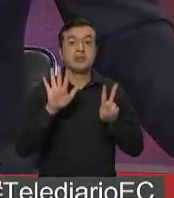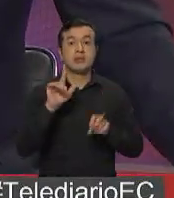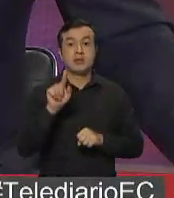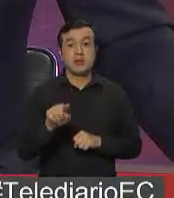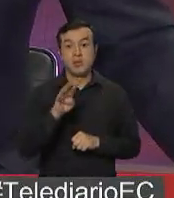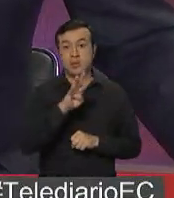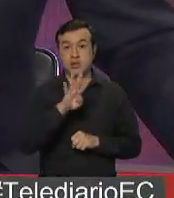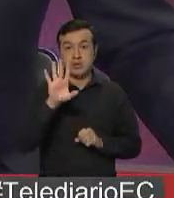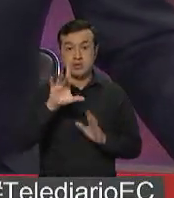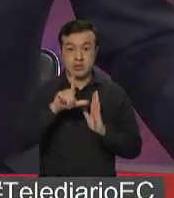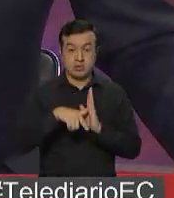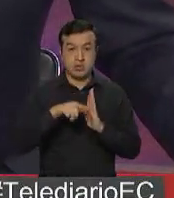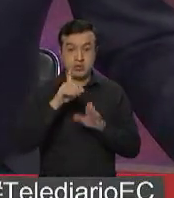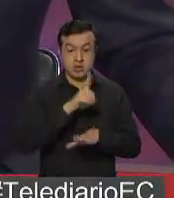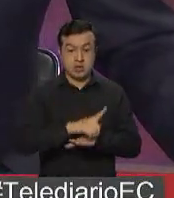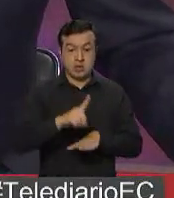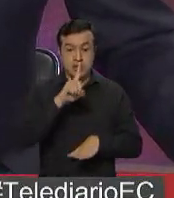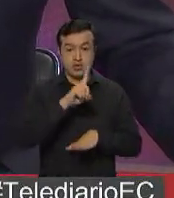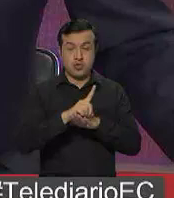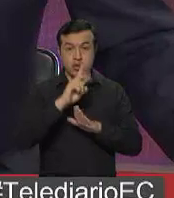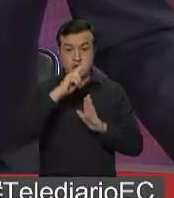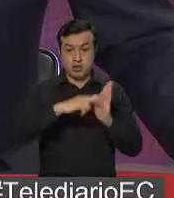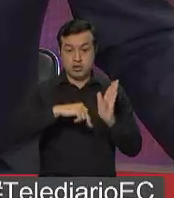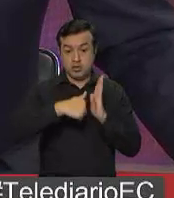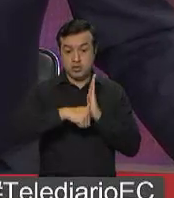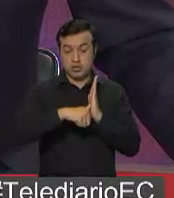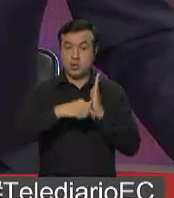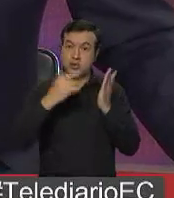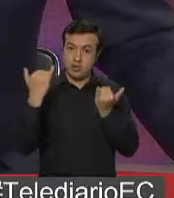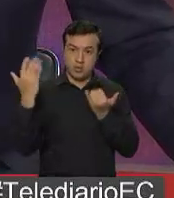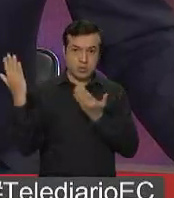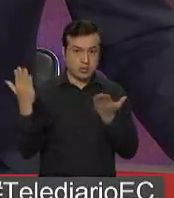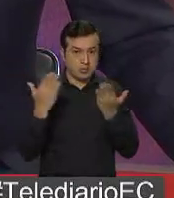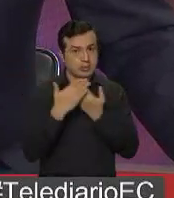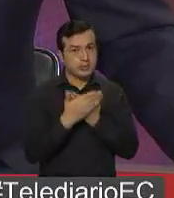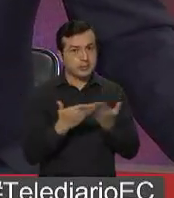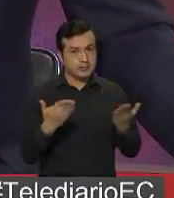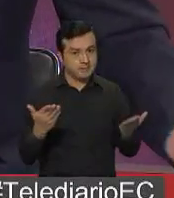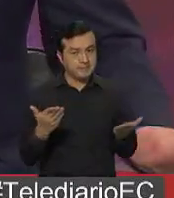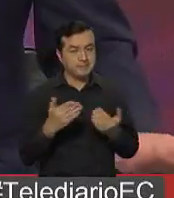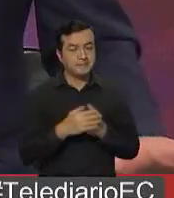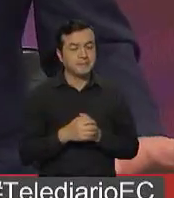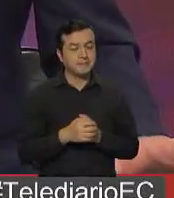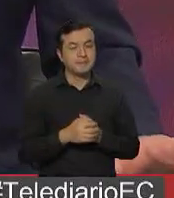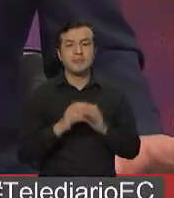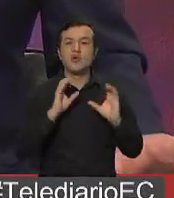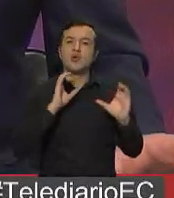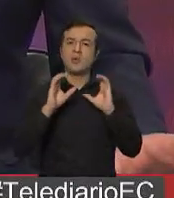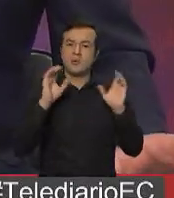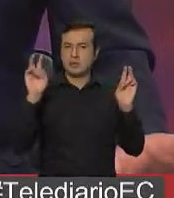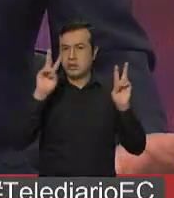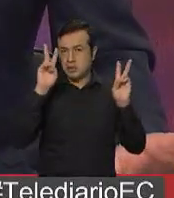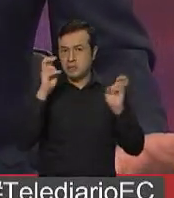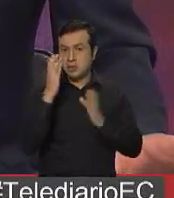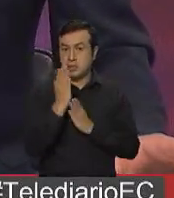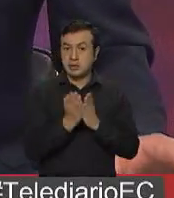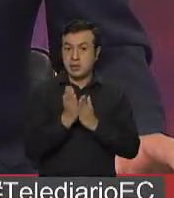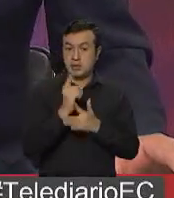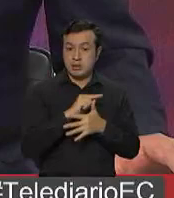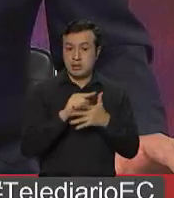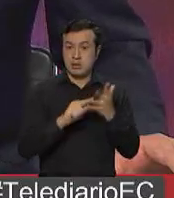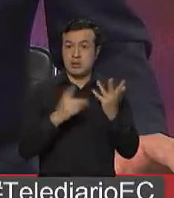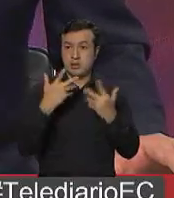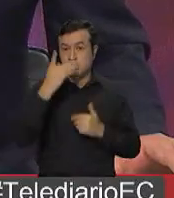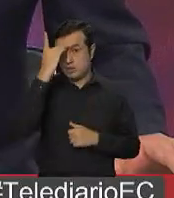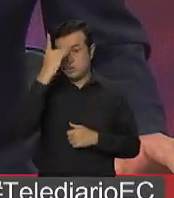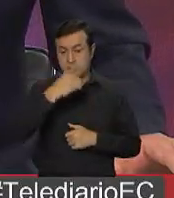7:45. Vicente Tallano, director general del Registro Civil, nos acompaña esta mañana en Telediario para conversar sobre los servicios que se han